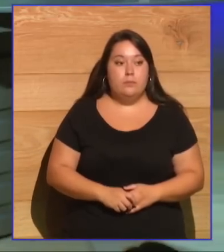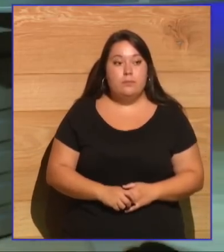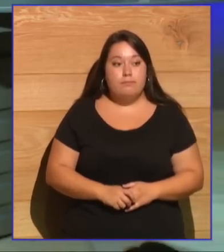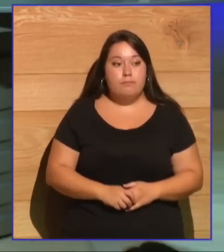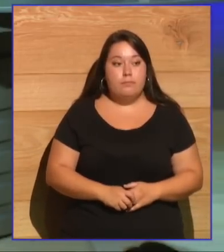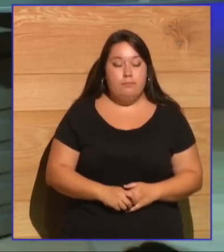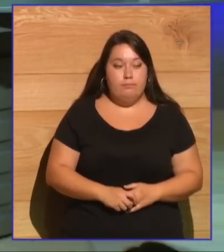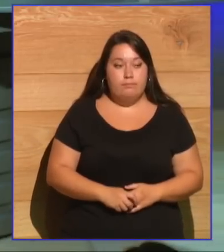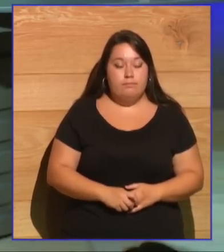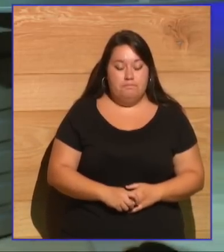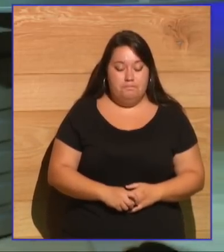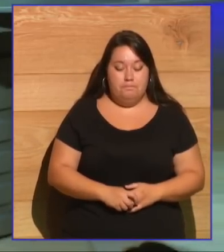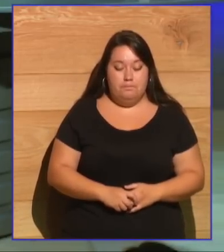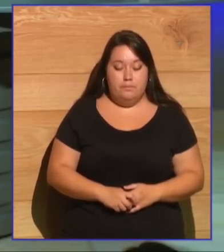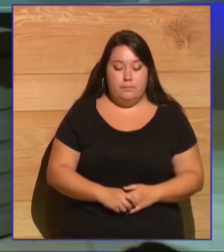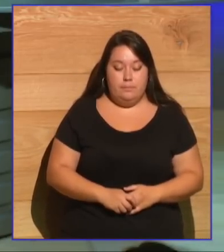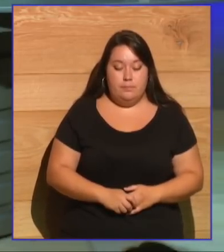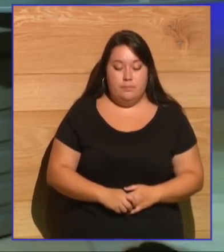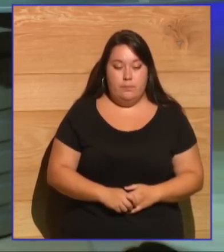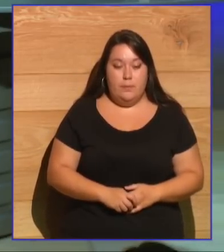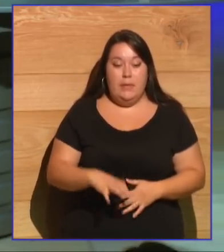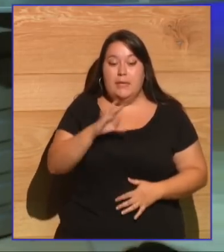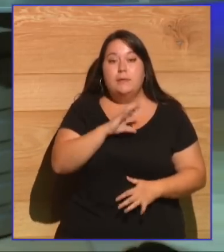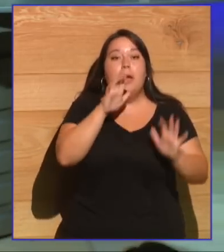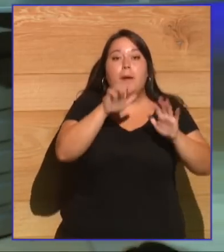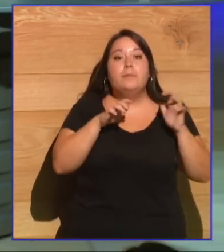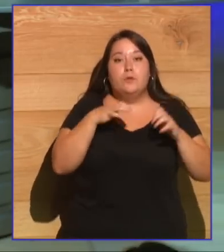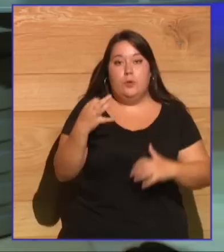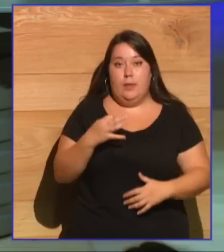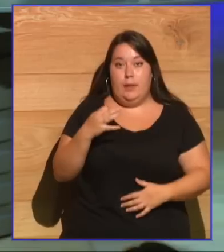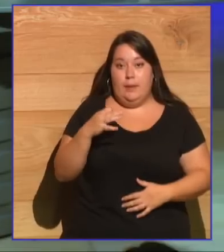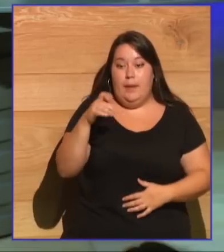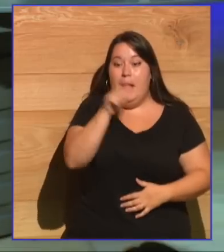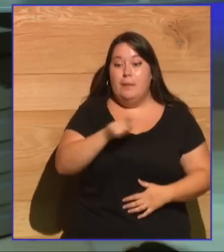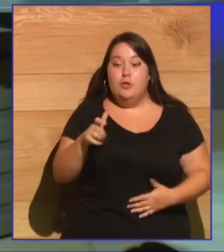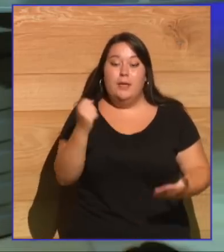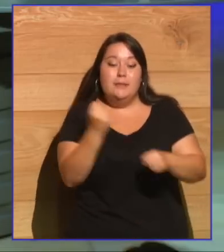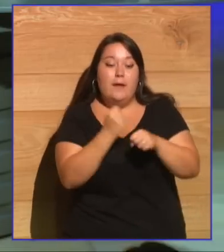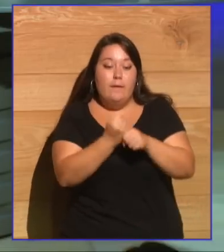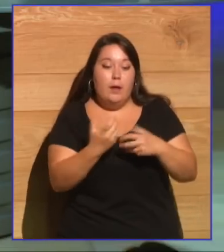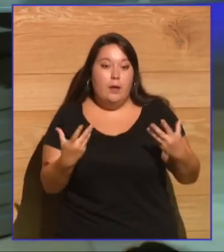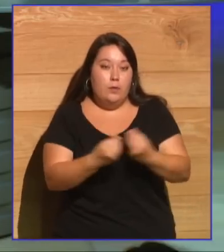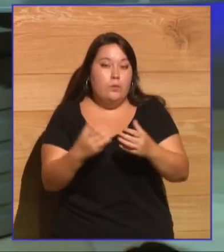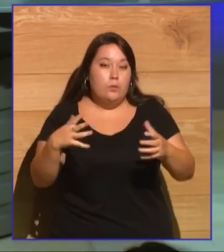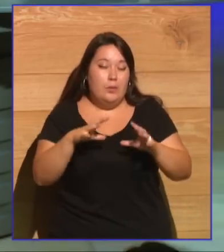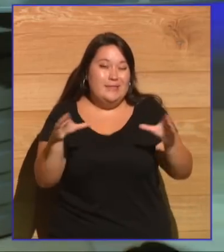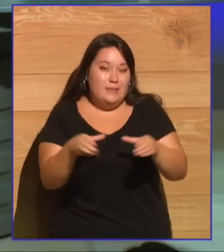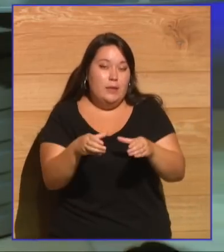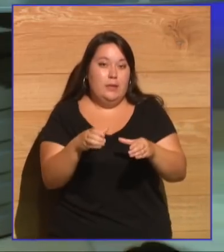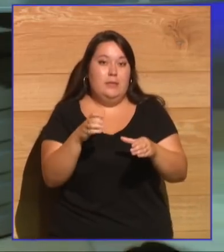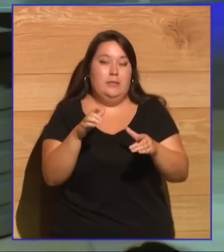considera que si algo ha aprendido a lo largo de las décadas es que los que trabajan en los estudios tomando la decisión de dónde se meten los millones de dólares